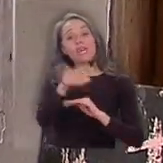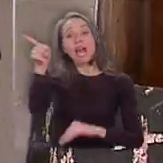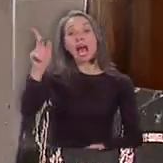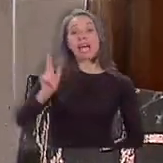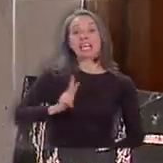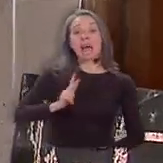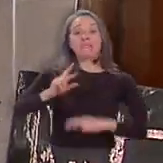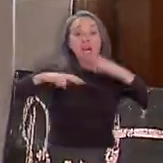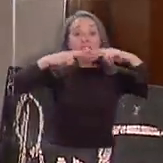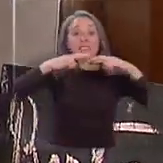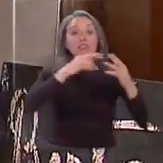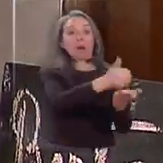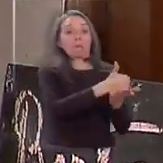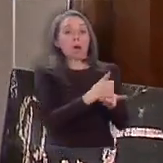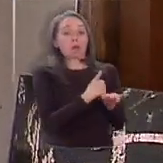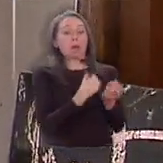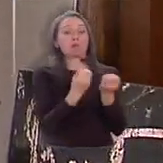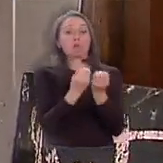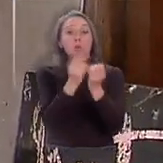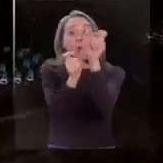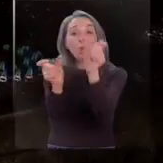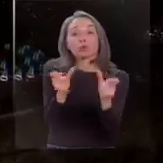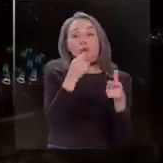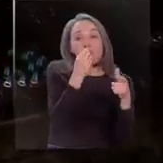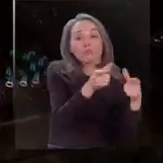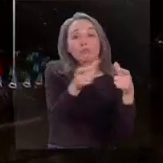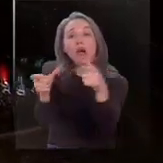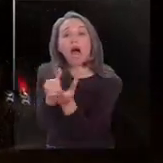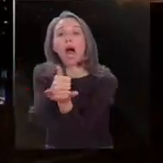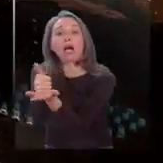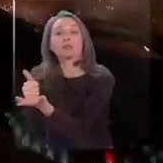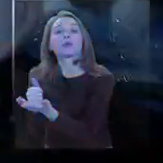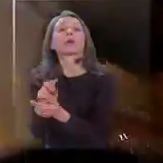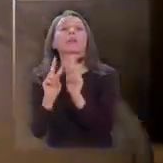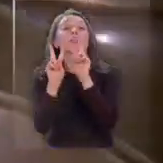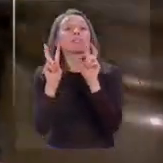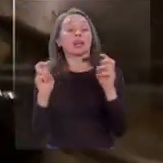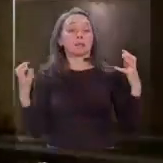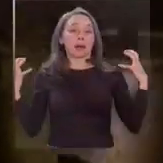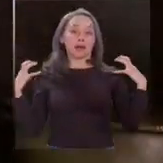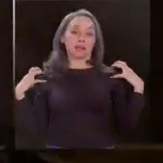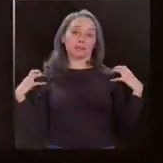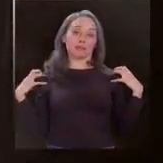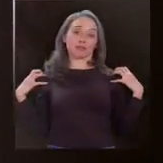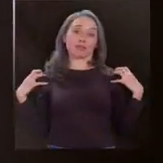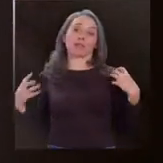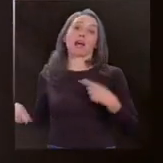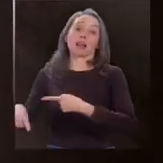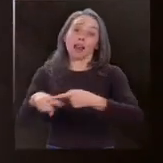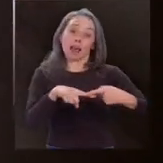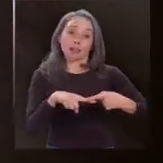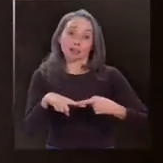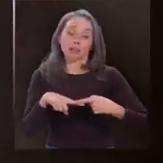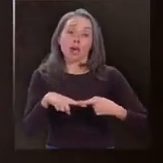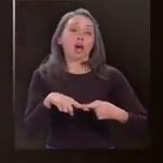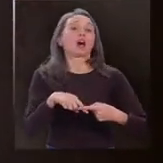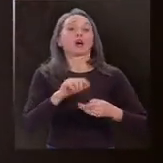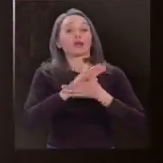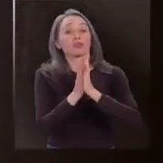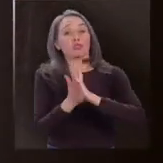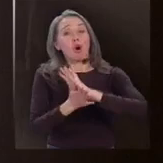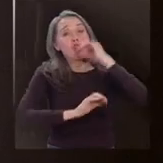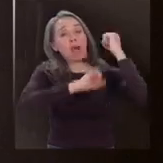caballero me ayuda a mí y a muchos más también. Yo creo que hay un tema de responsabilidad social, que es el que debería tener toda